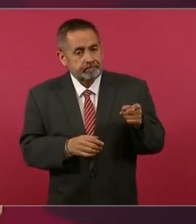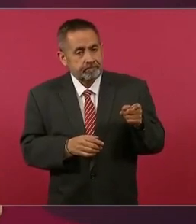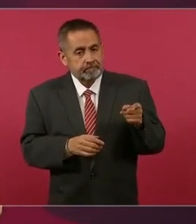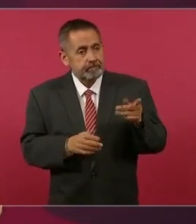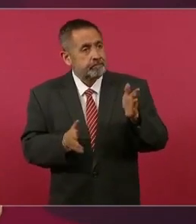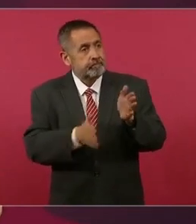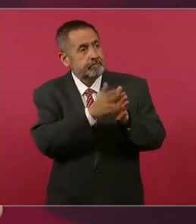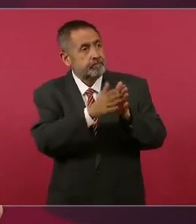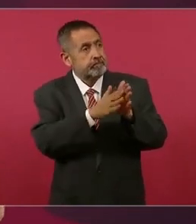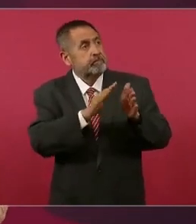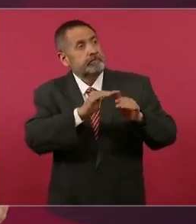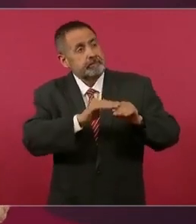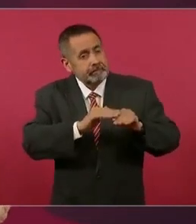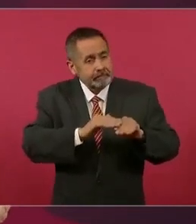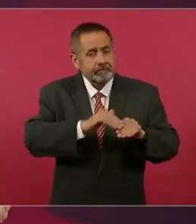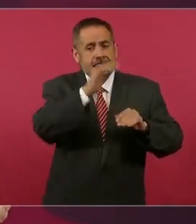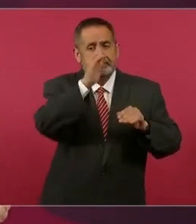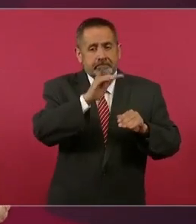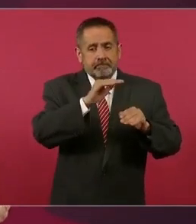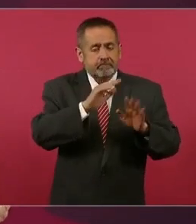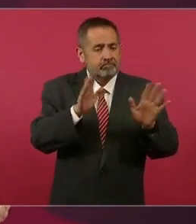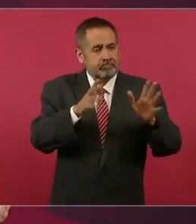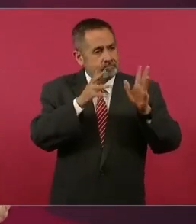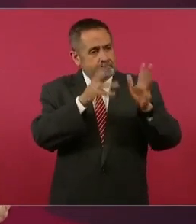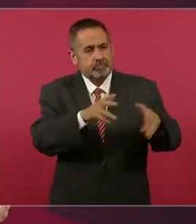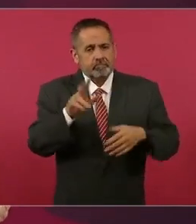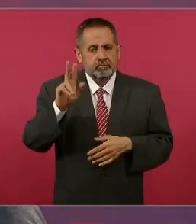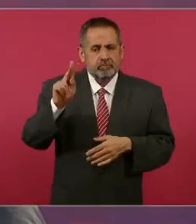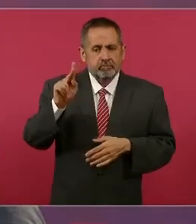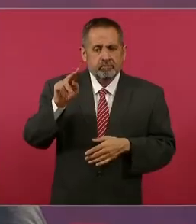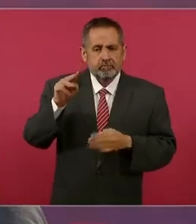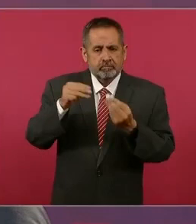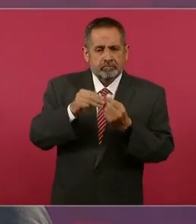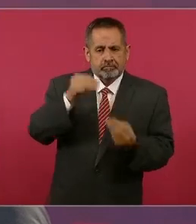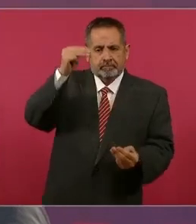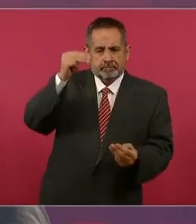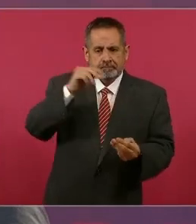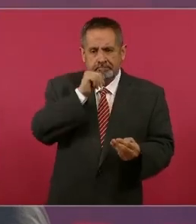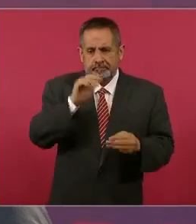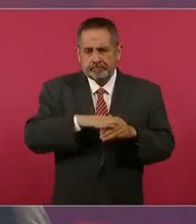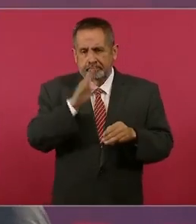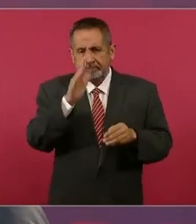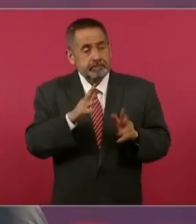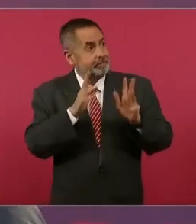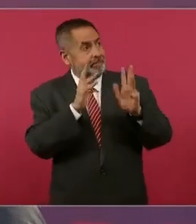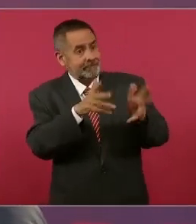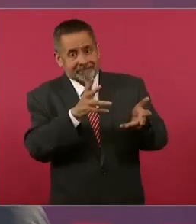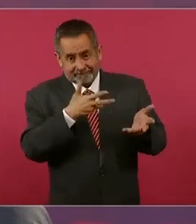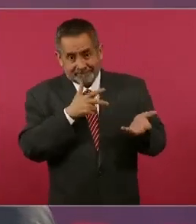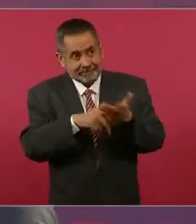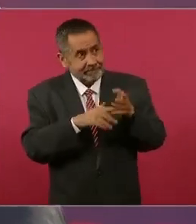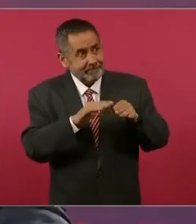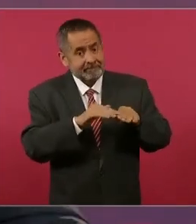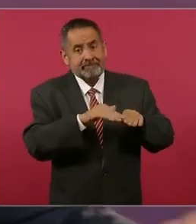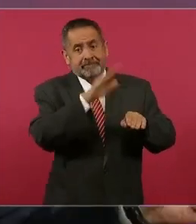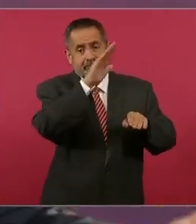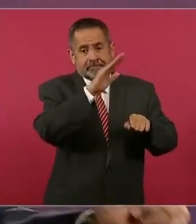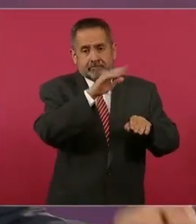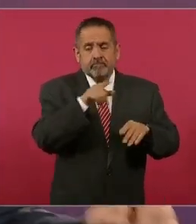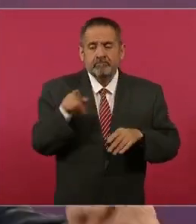crecer la cortina más allá de 80 metros, pero no solo eso, sino lo que ya estaba construido.